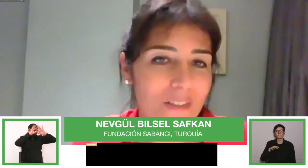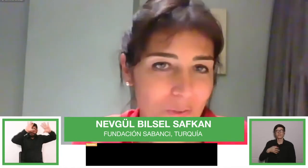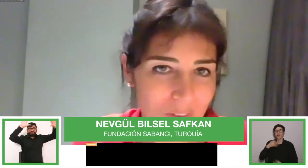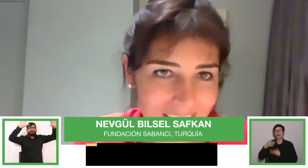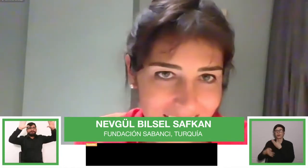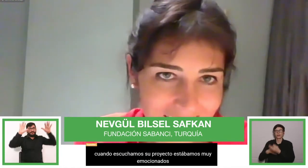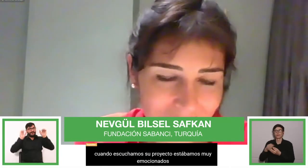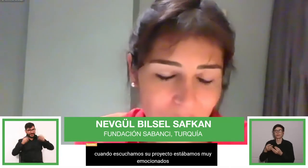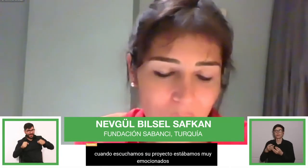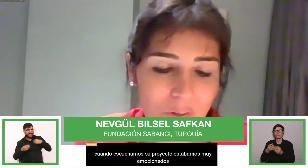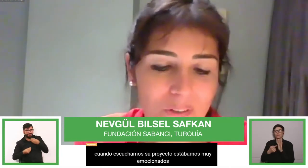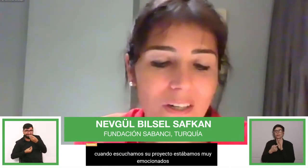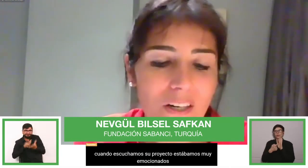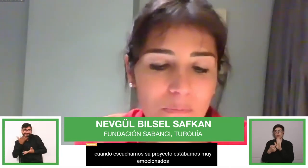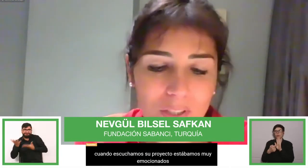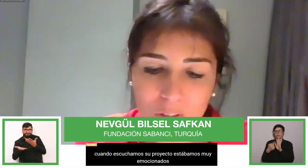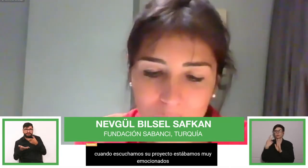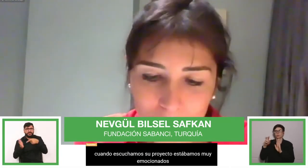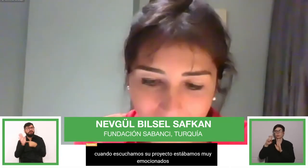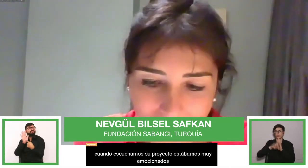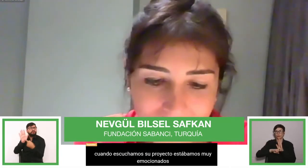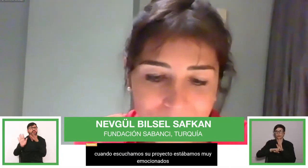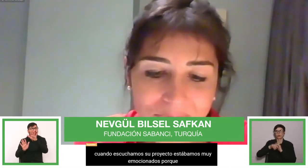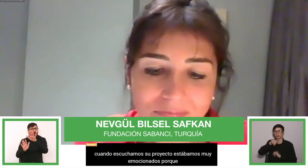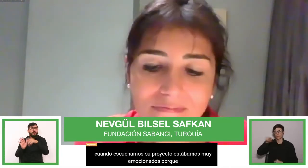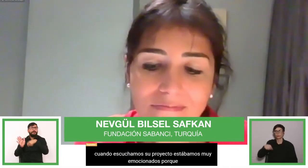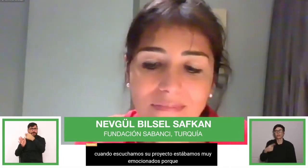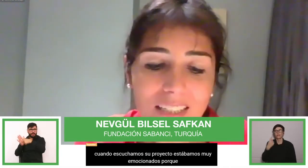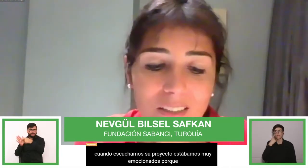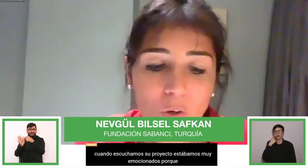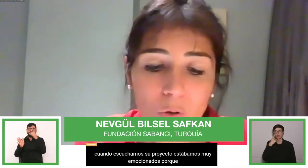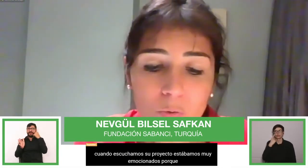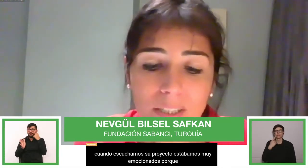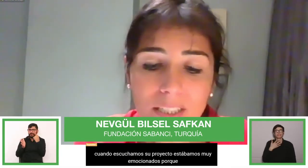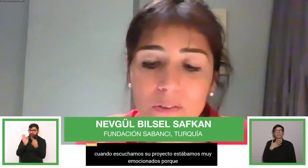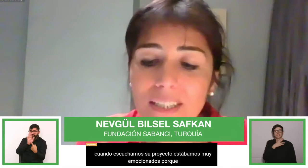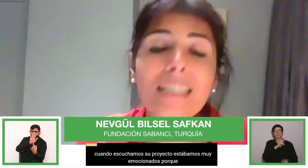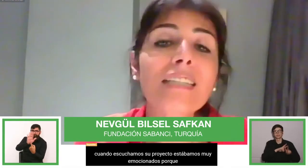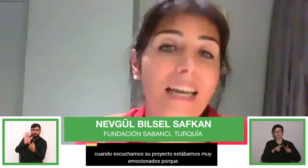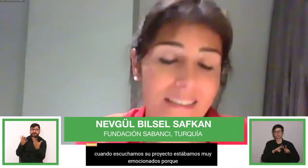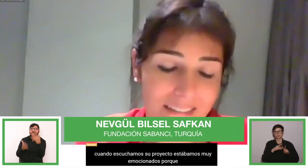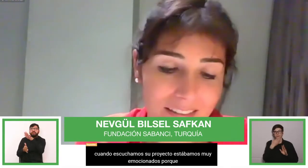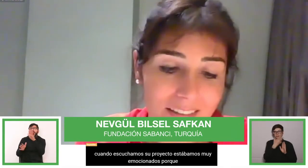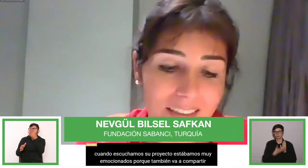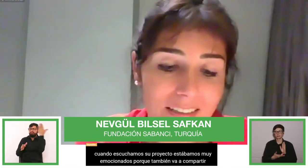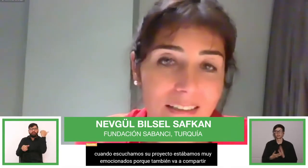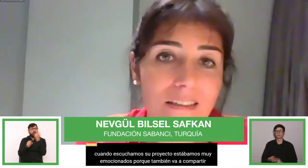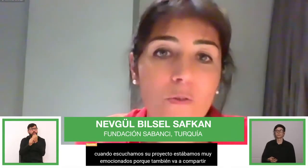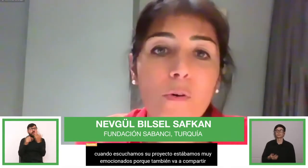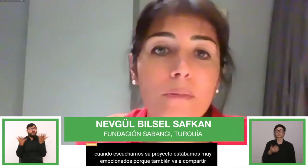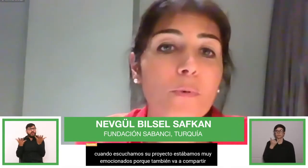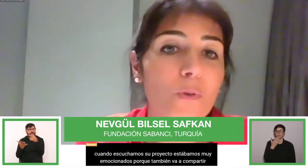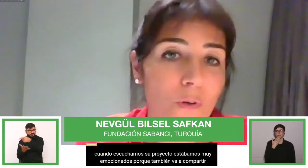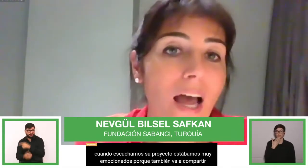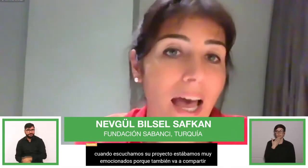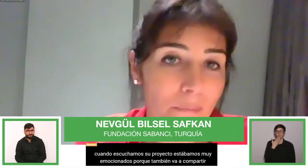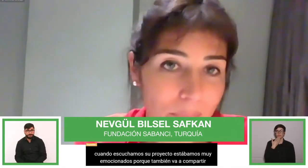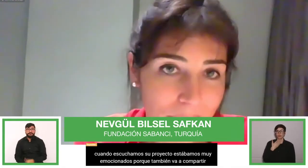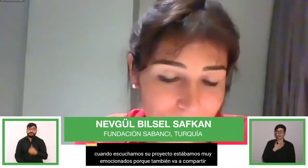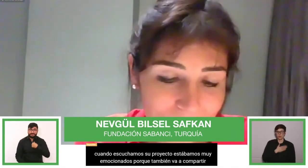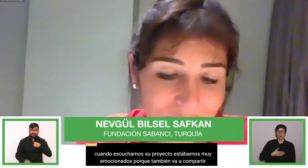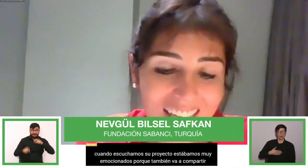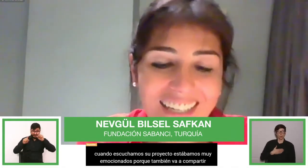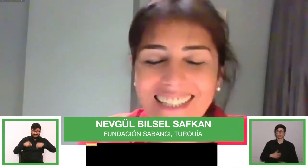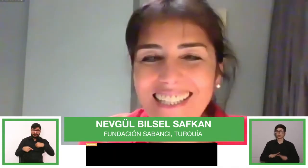así que van a poder conocer lo que ella hace, su pitch. Entonces nos gustó